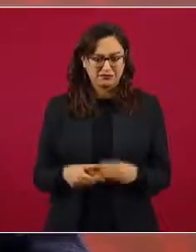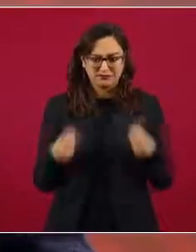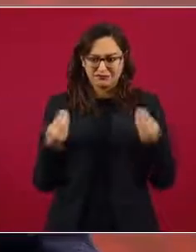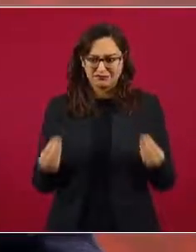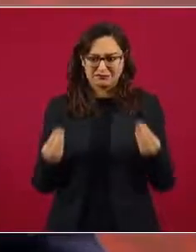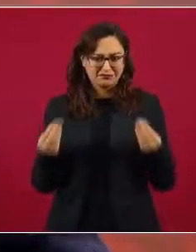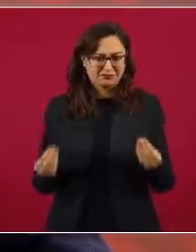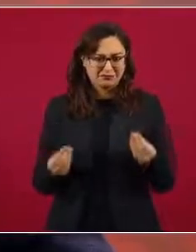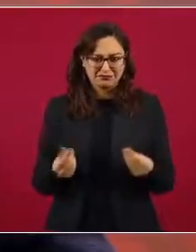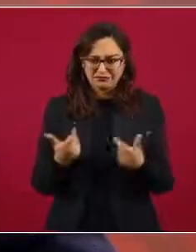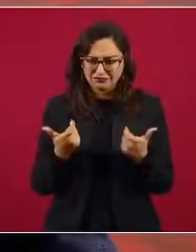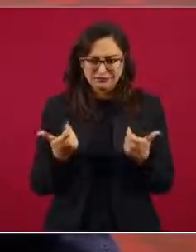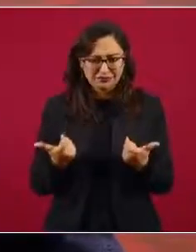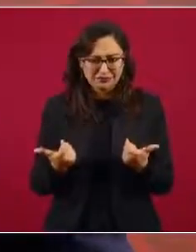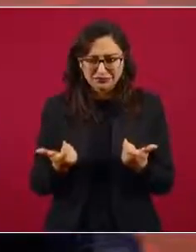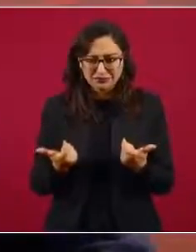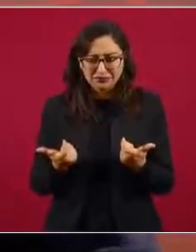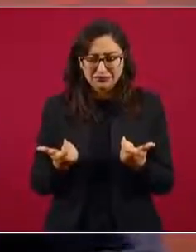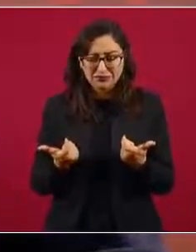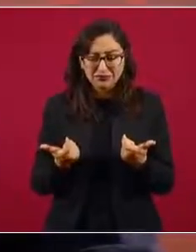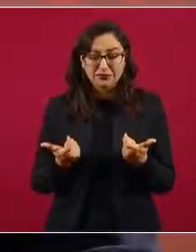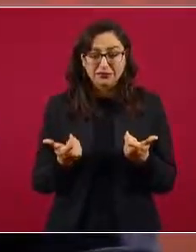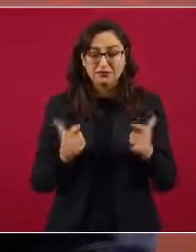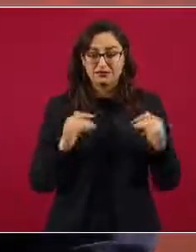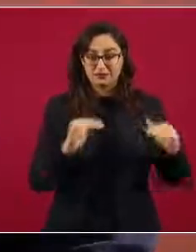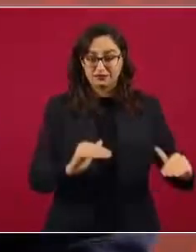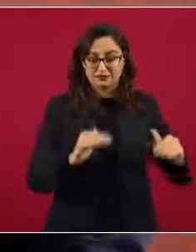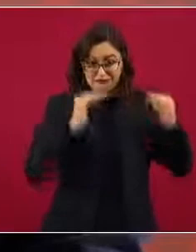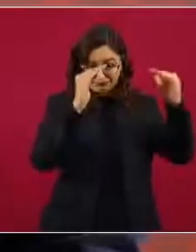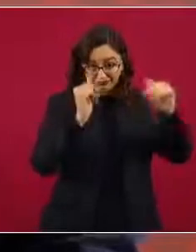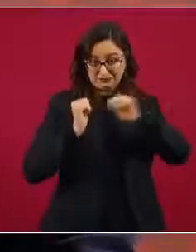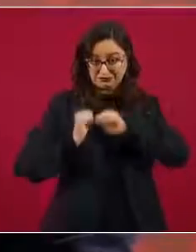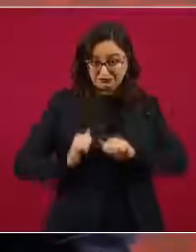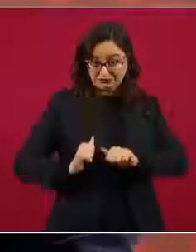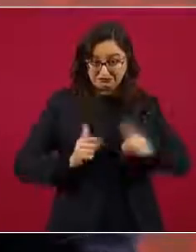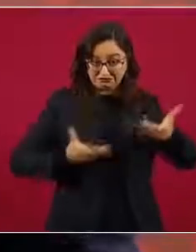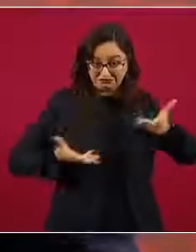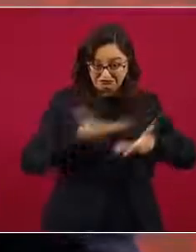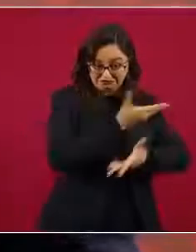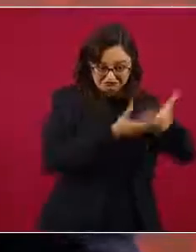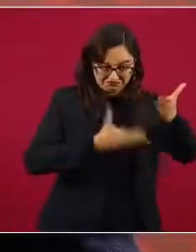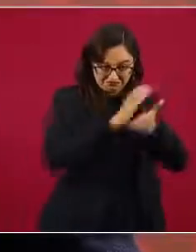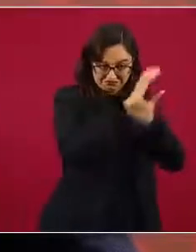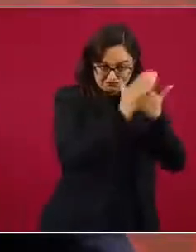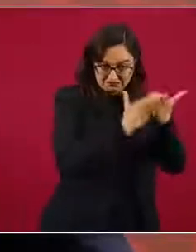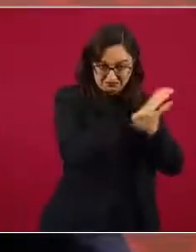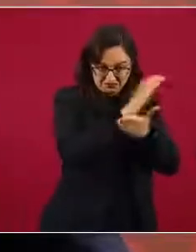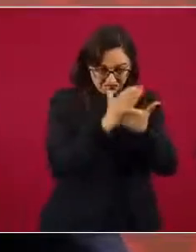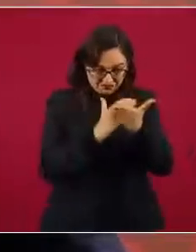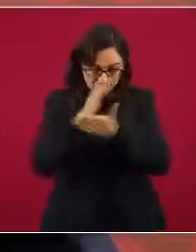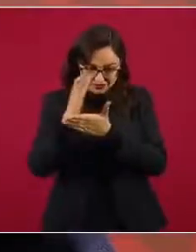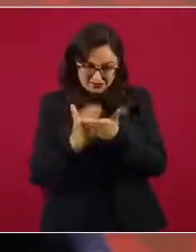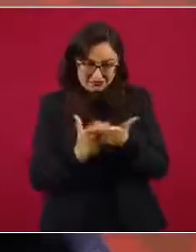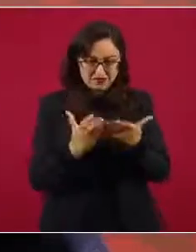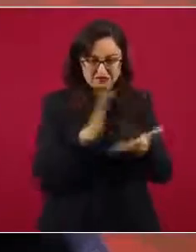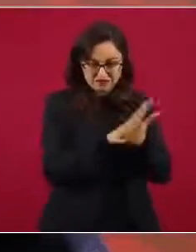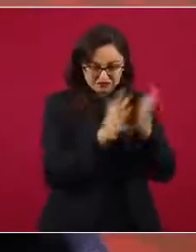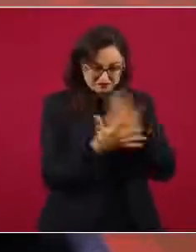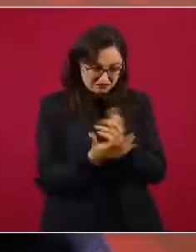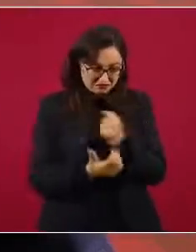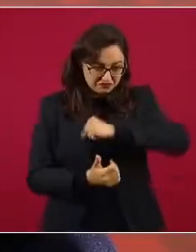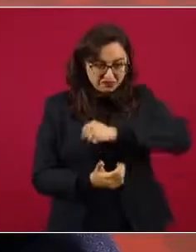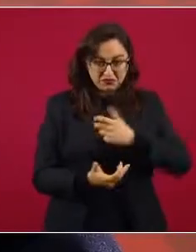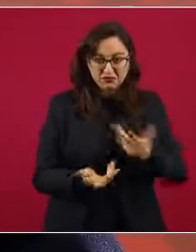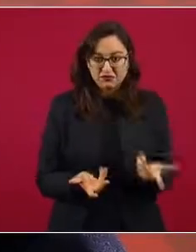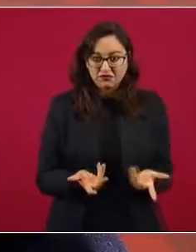muchísimo dinero y arriba, porque ni modo que hacer una operación de